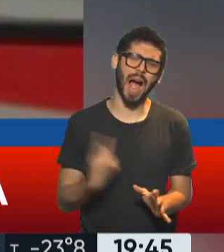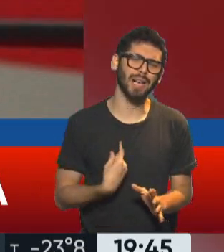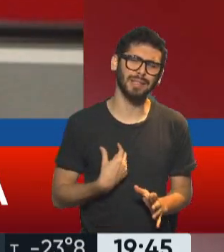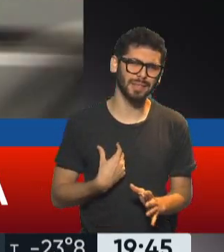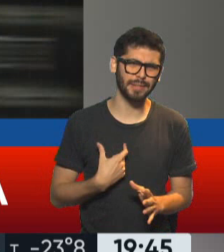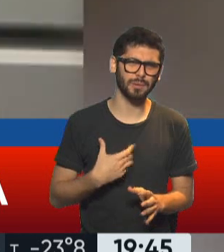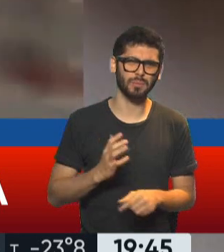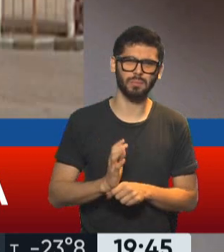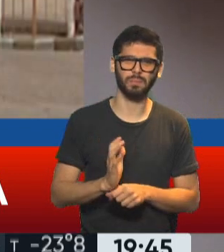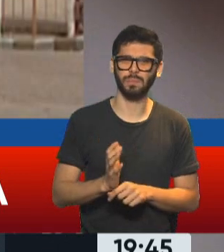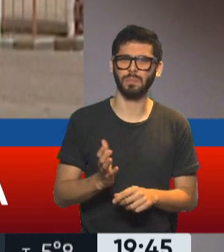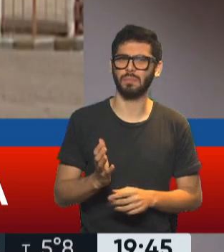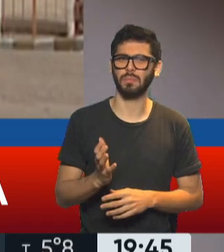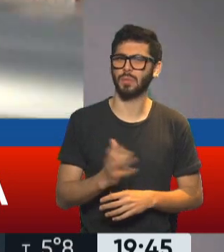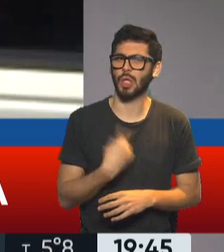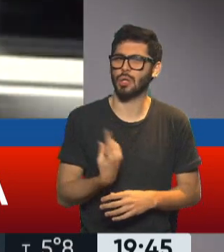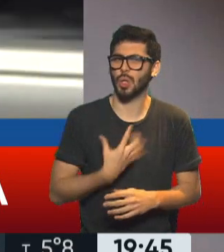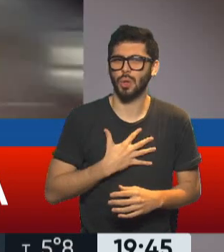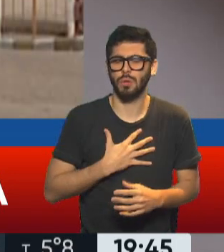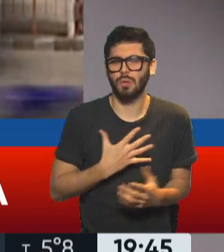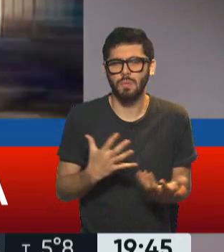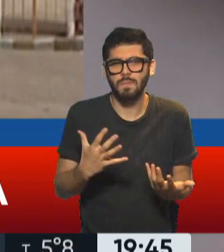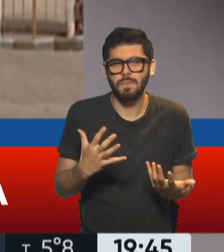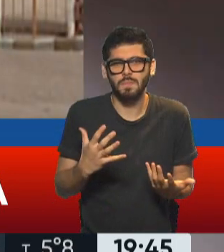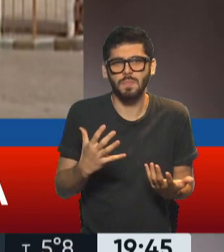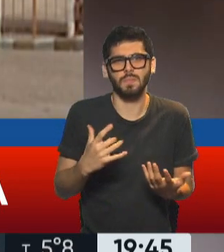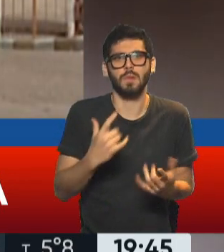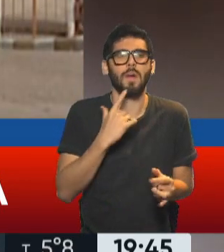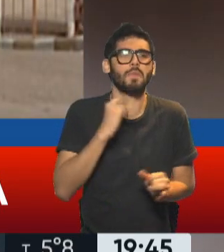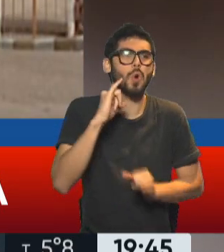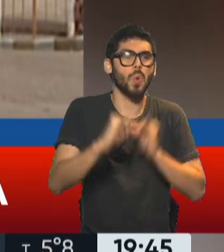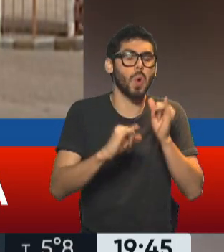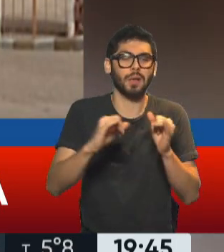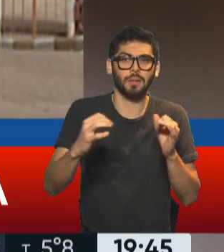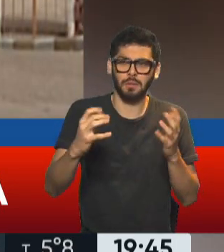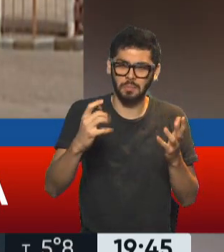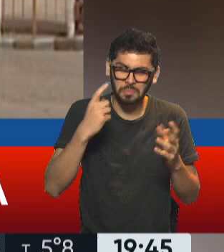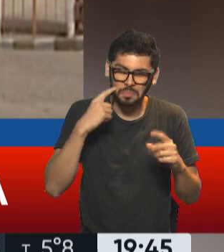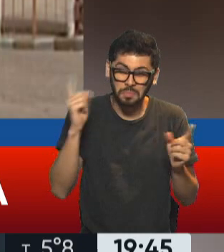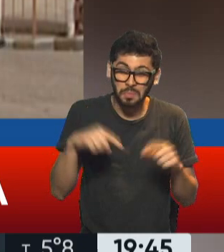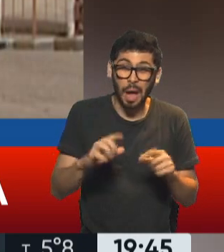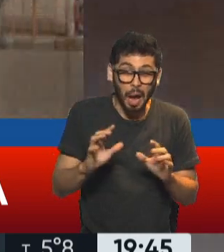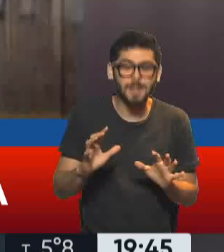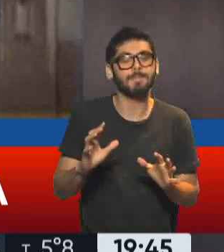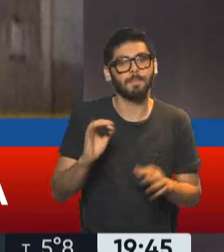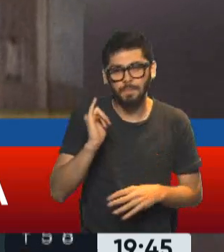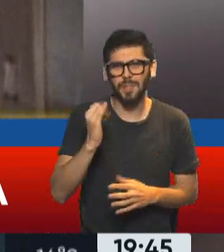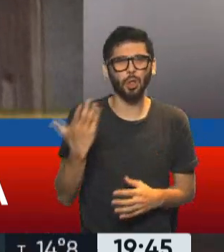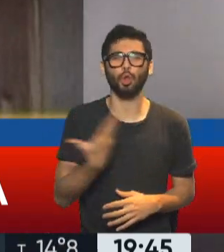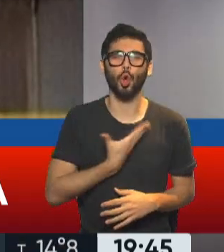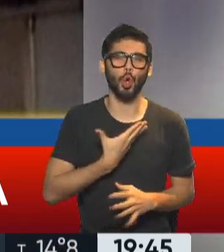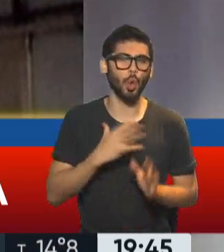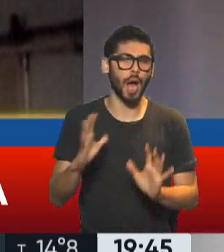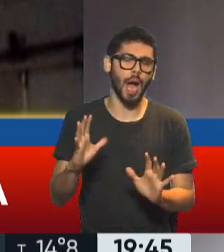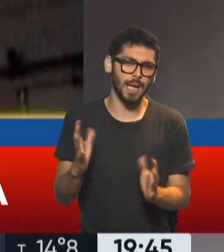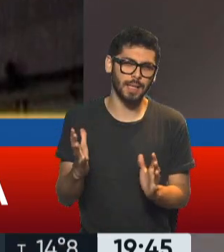que éramos, que uno no, capaz que uno se pone a contar y no cree que puedan existir, no existe ese tipo de tortura y